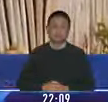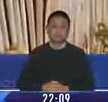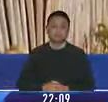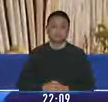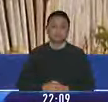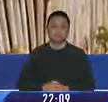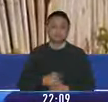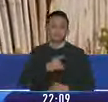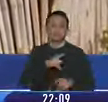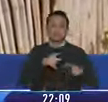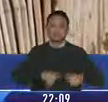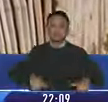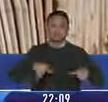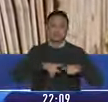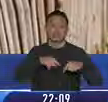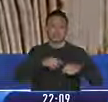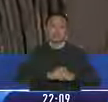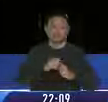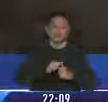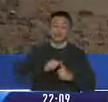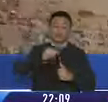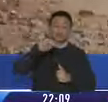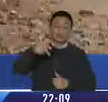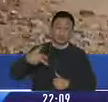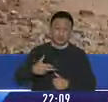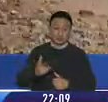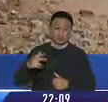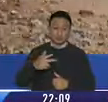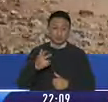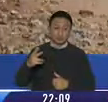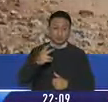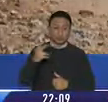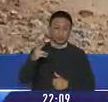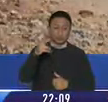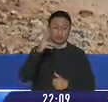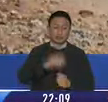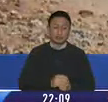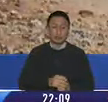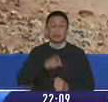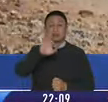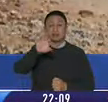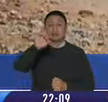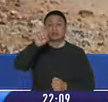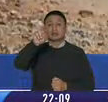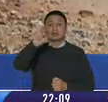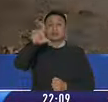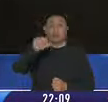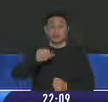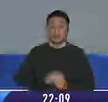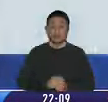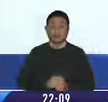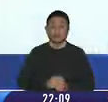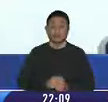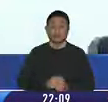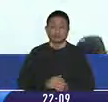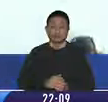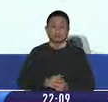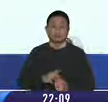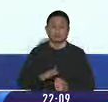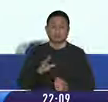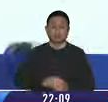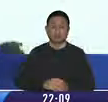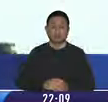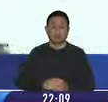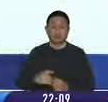En este sector de difícil acceso vehicular, perteneciente a la Yanet Toral en el noroeste de Guayaquil, se escuchó el